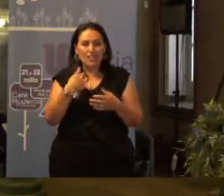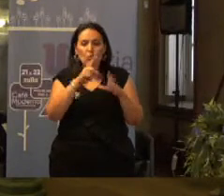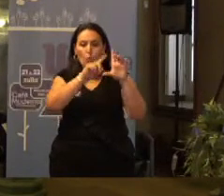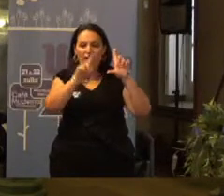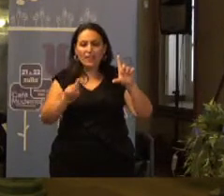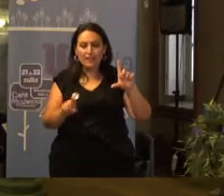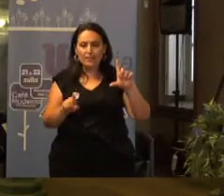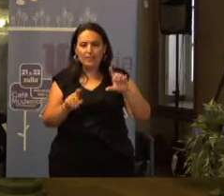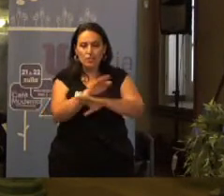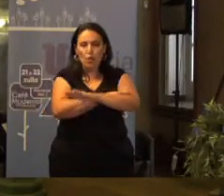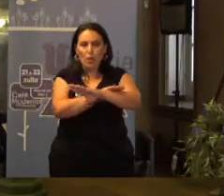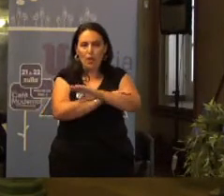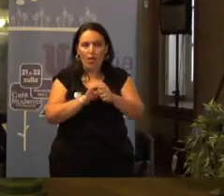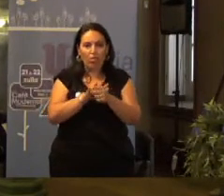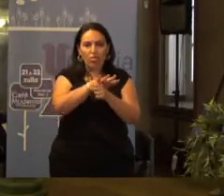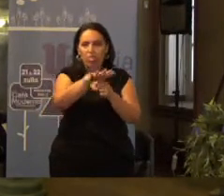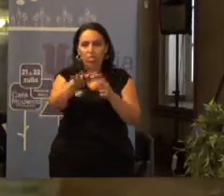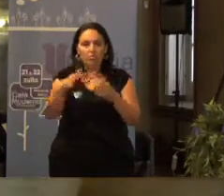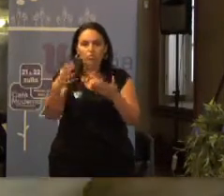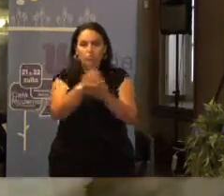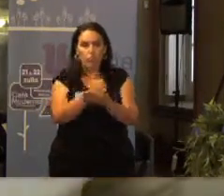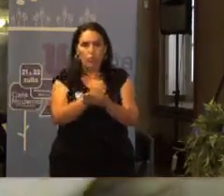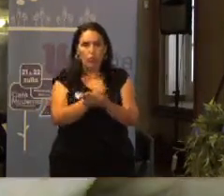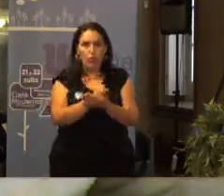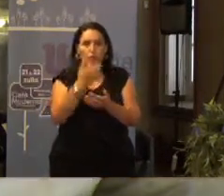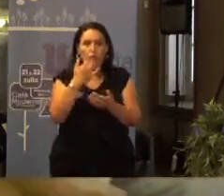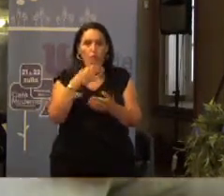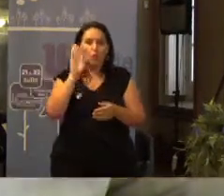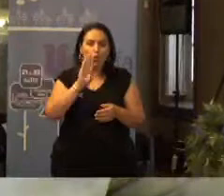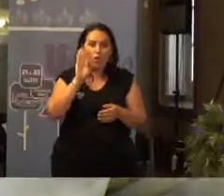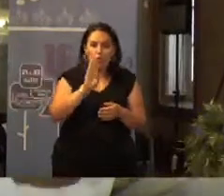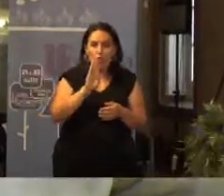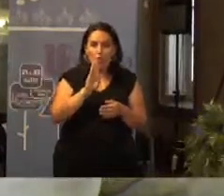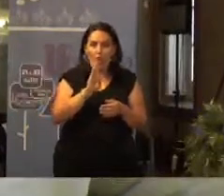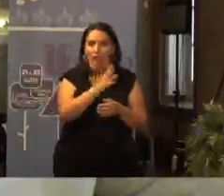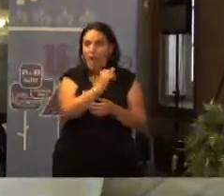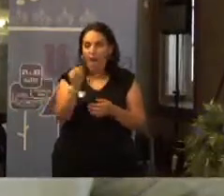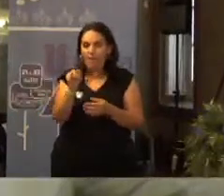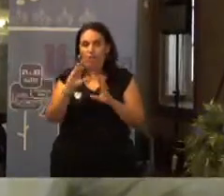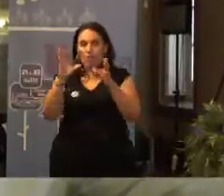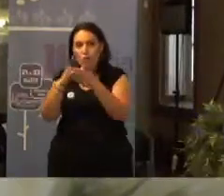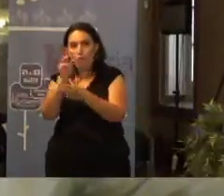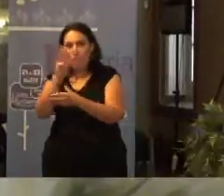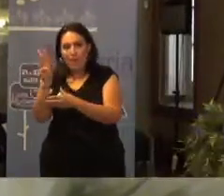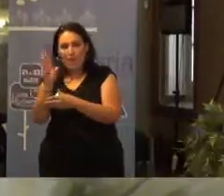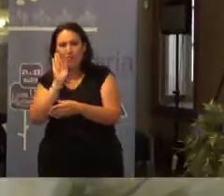de valores, eso impregna todo. Se hai a corrupción espantosa que ten habido no PP,